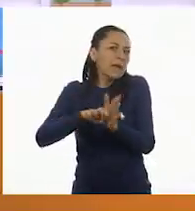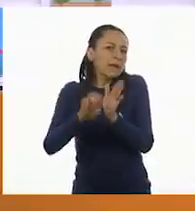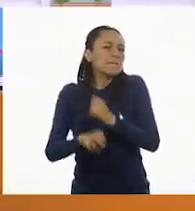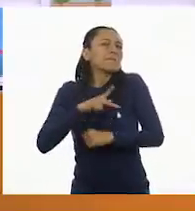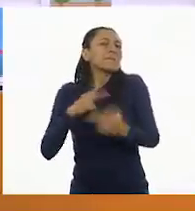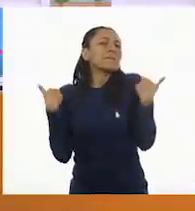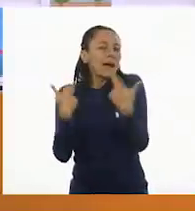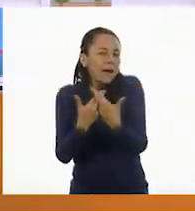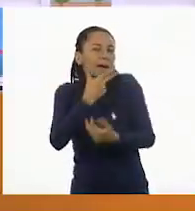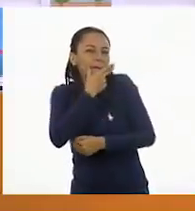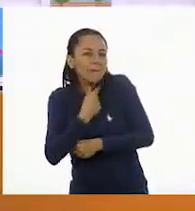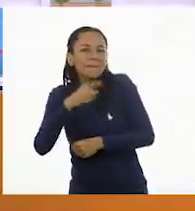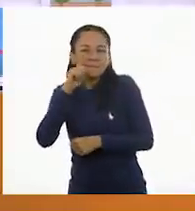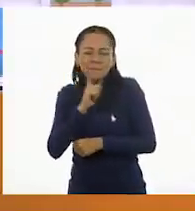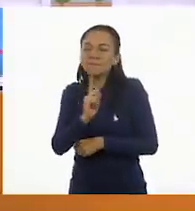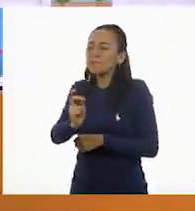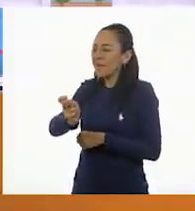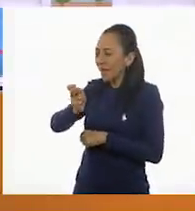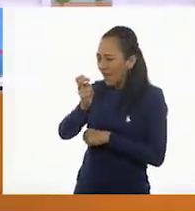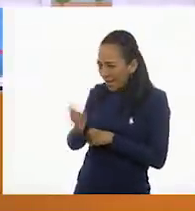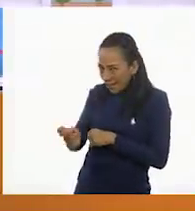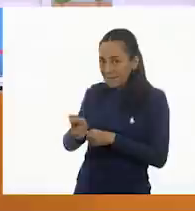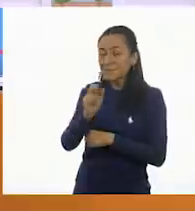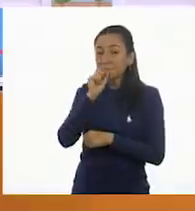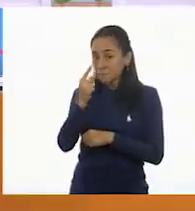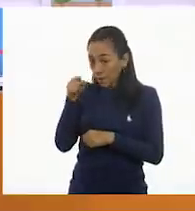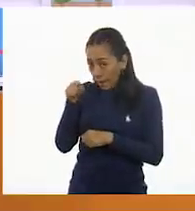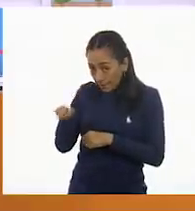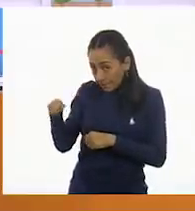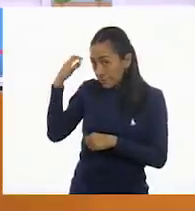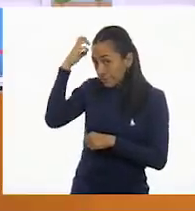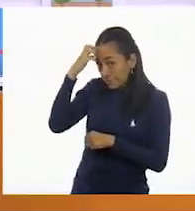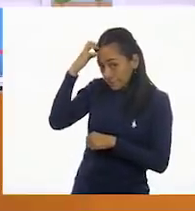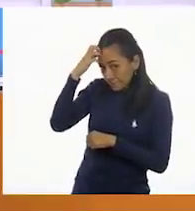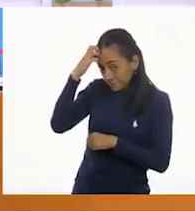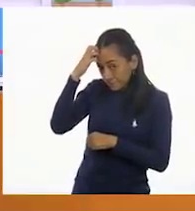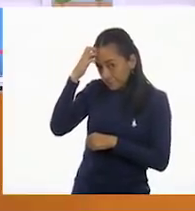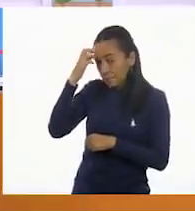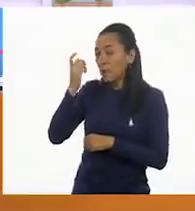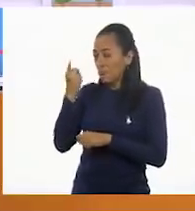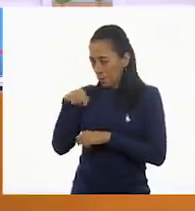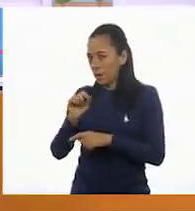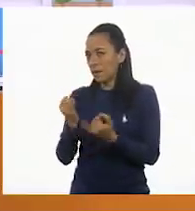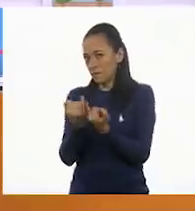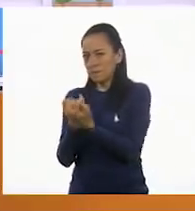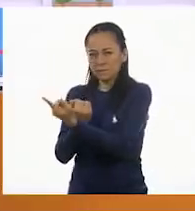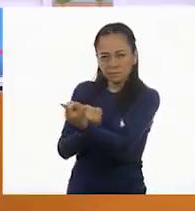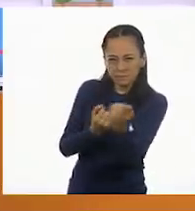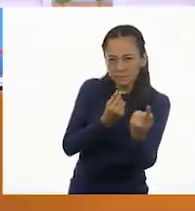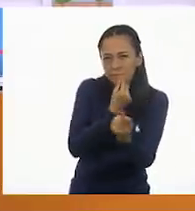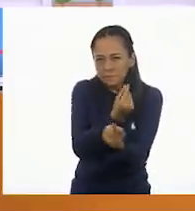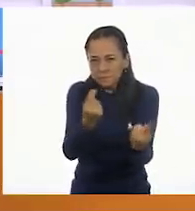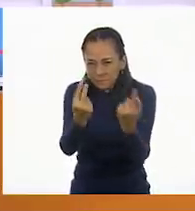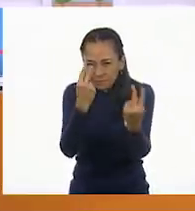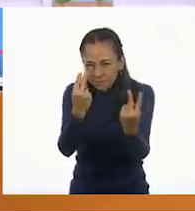siga quedando más claro tanto a ti, Panchito, como a las niñas y niños que están en casa, vamos a pasar una nueva actividad. Vamos a hacerla muy